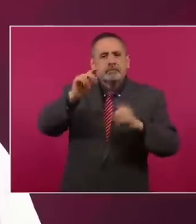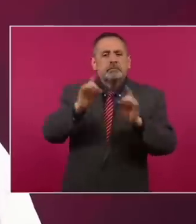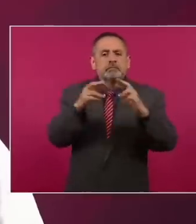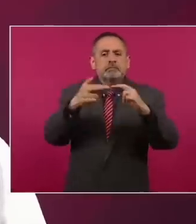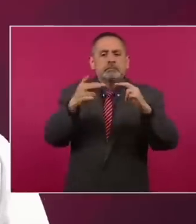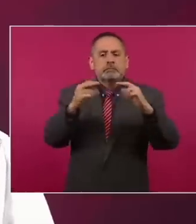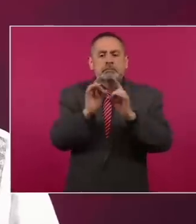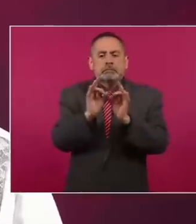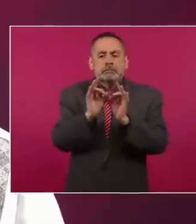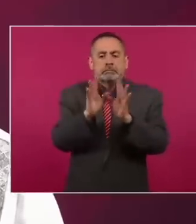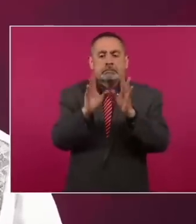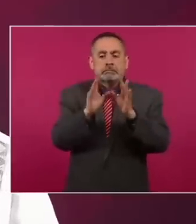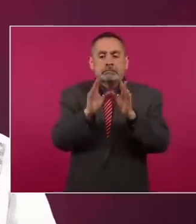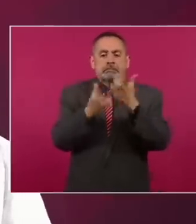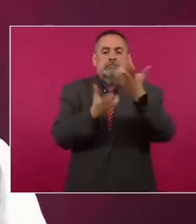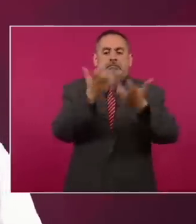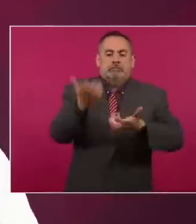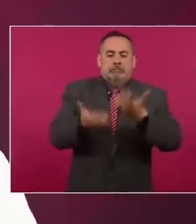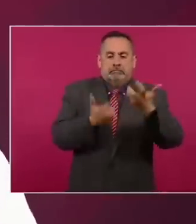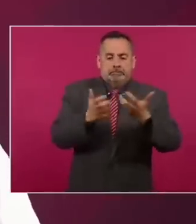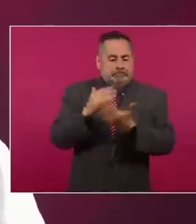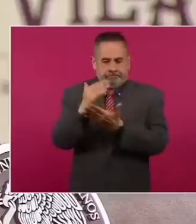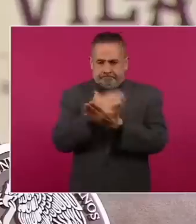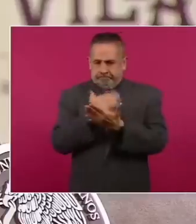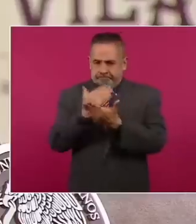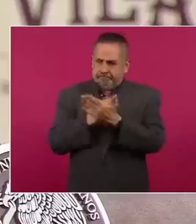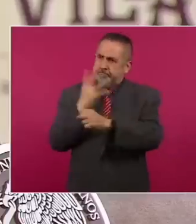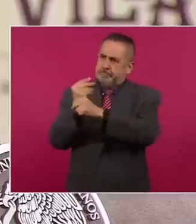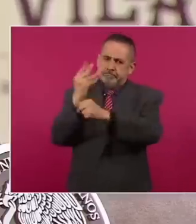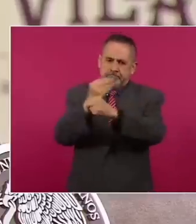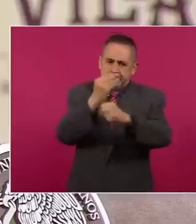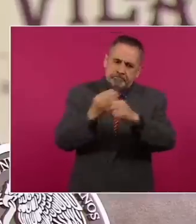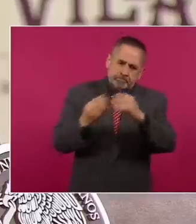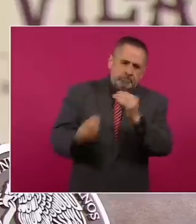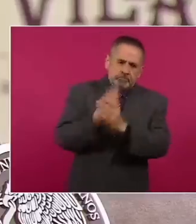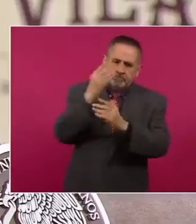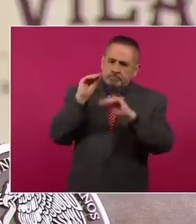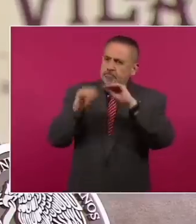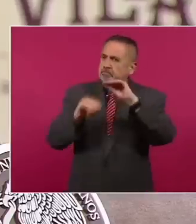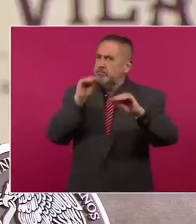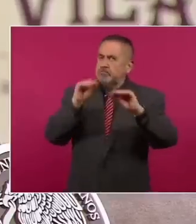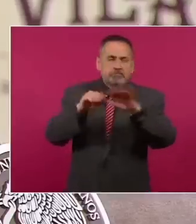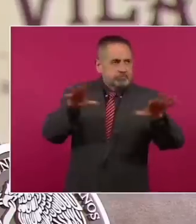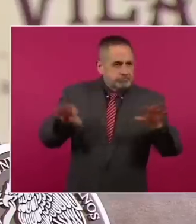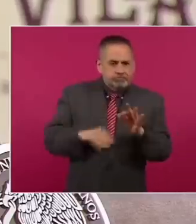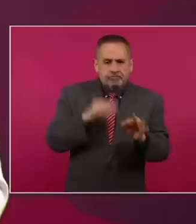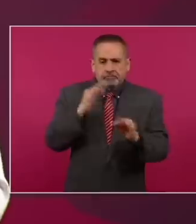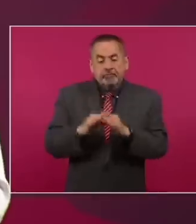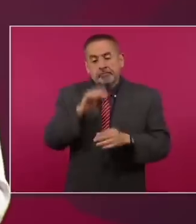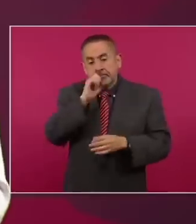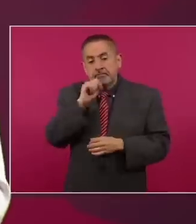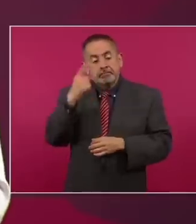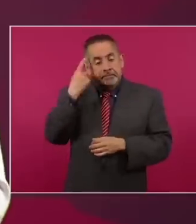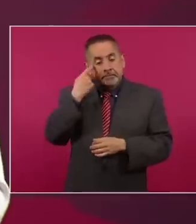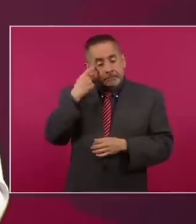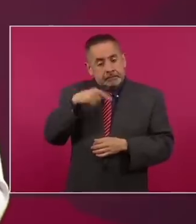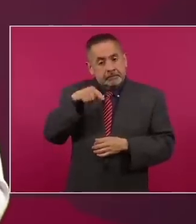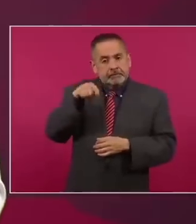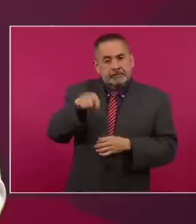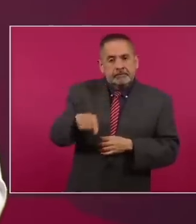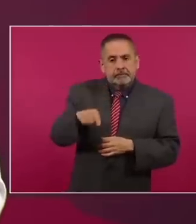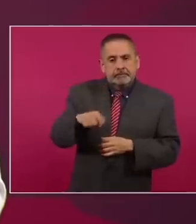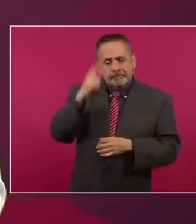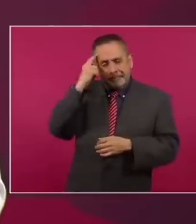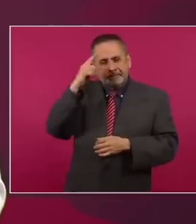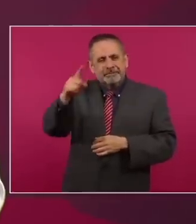chispazo y un siniestro por incendio, y también se rehabilitó el sistema de pararrayos